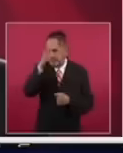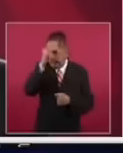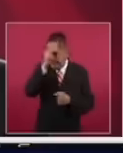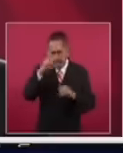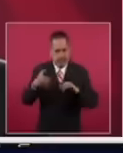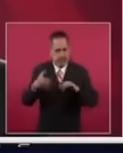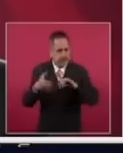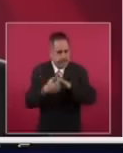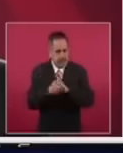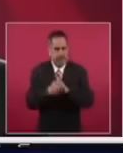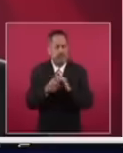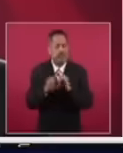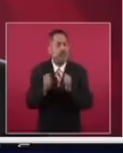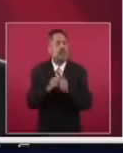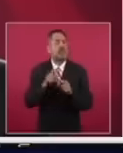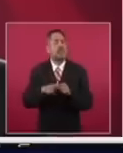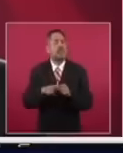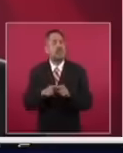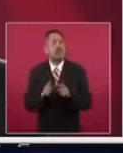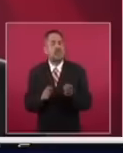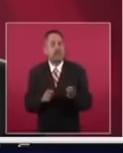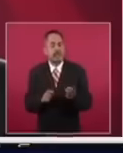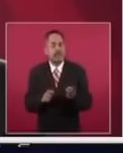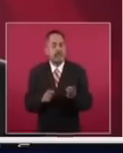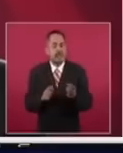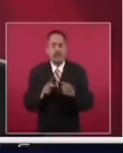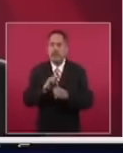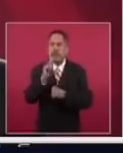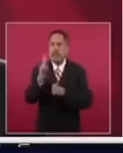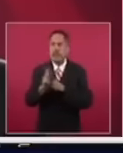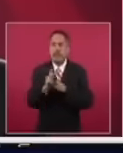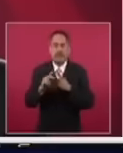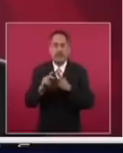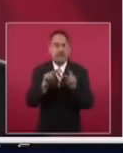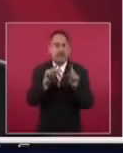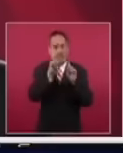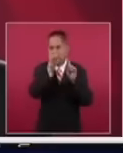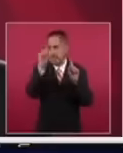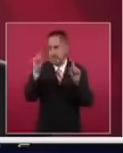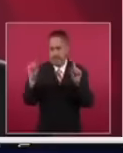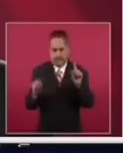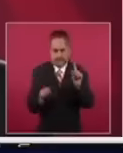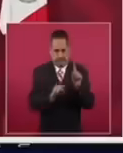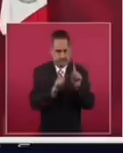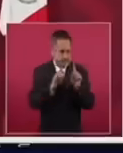acuerdo entre las naciones sobre